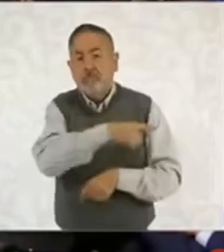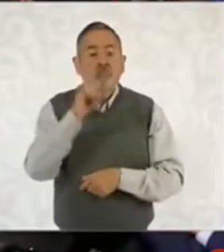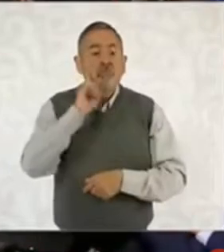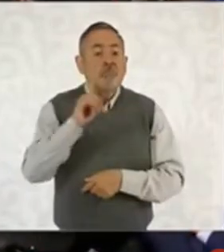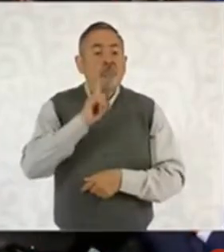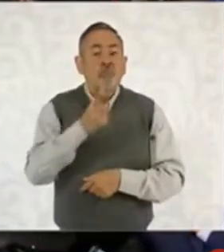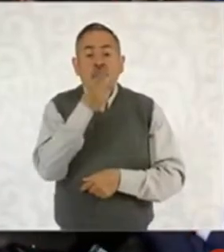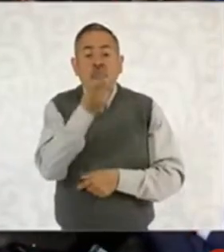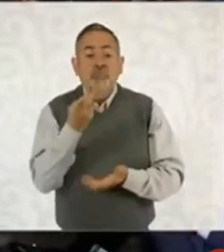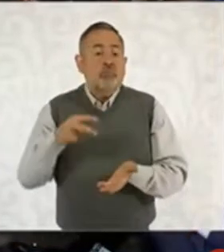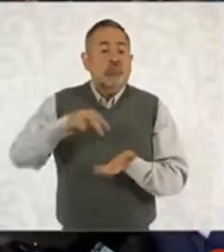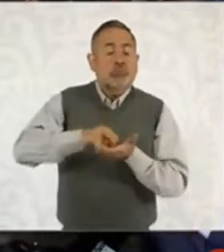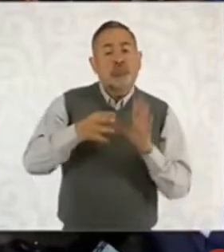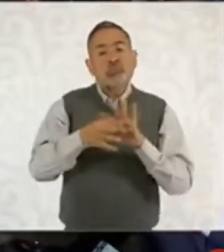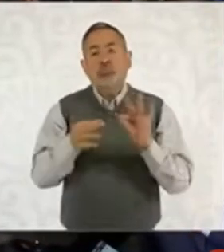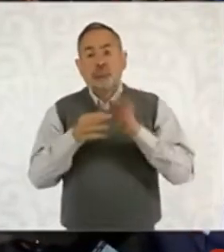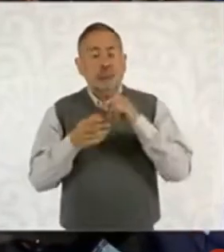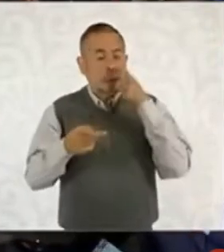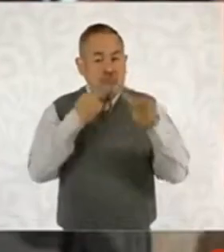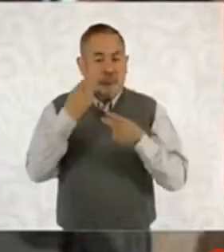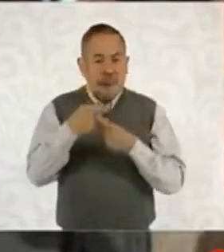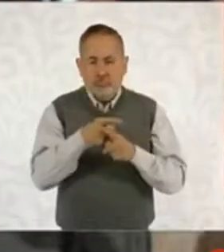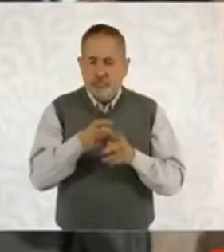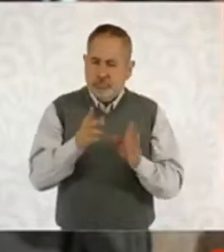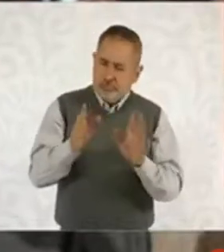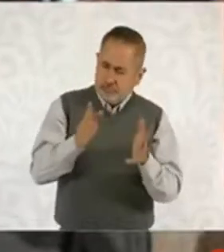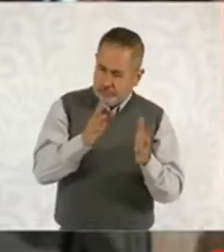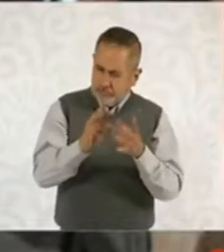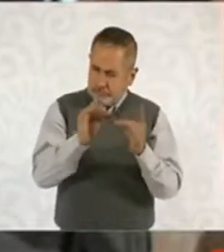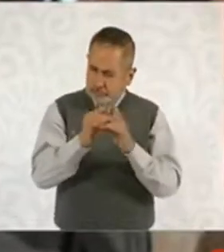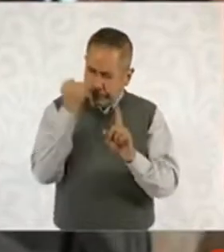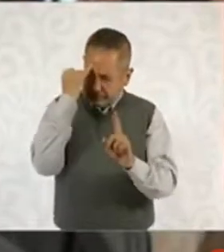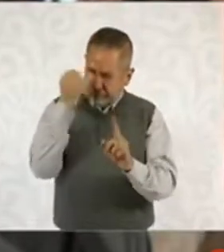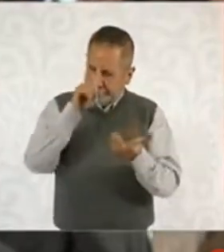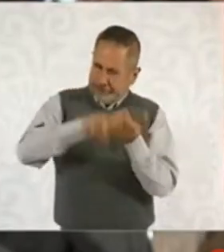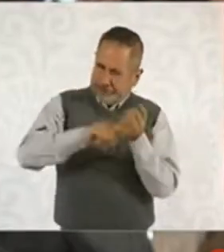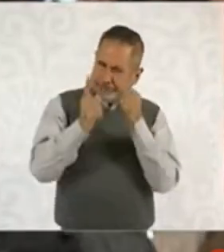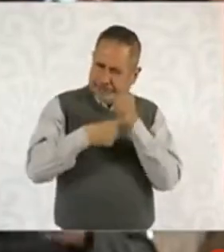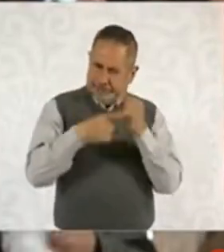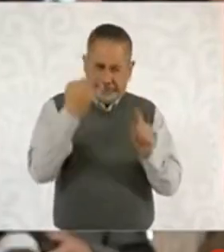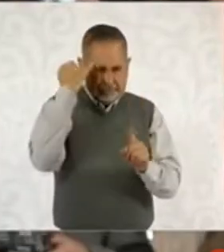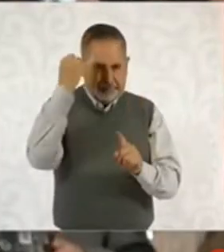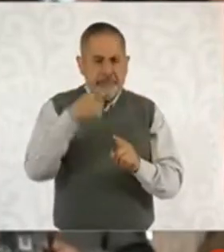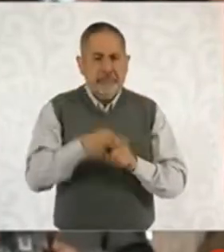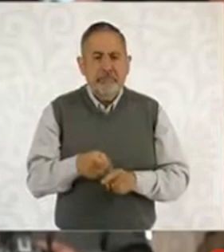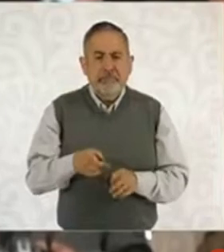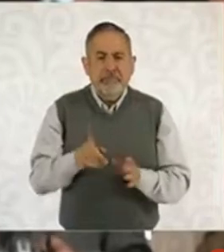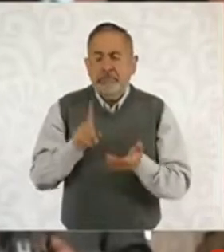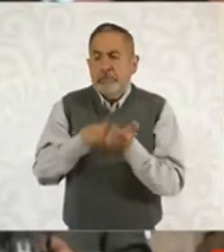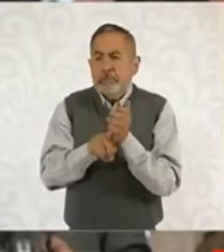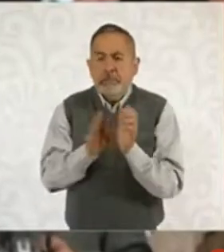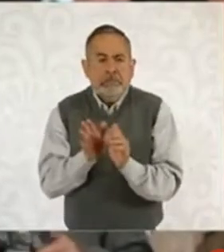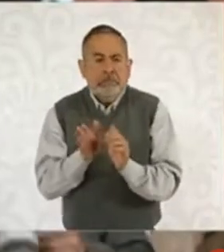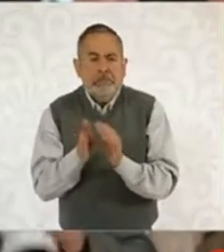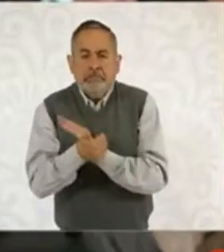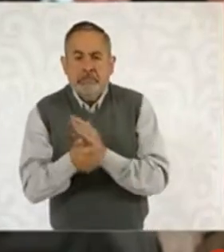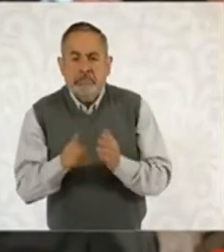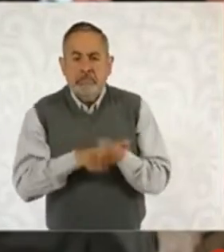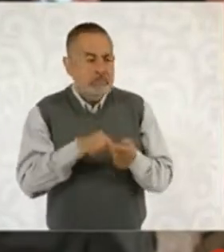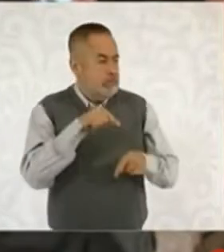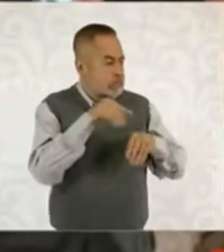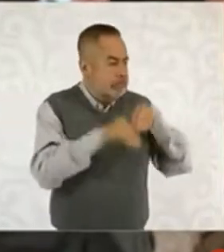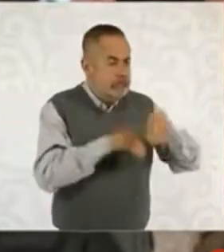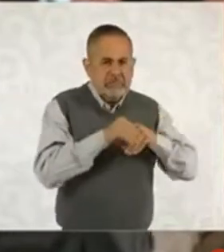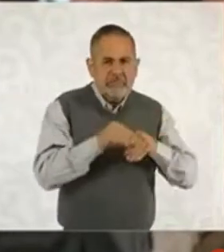un pronunciamiento y habló no lo dijo con estas palabras, pero se entiende que habló del sabotaje interno que se sufrió en